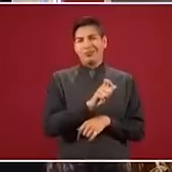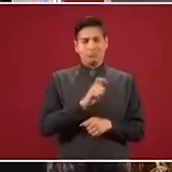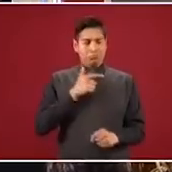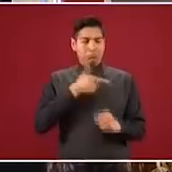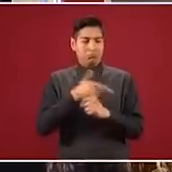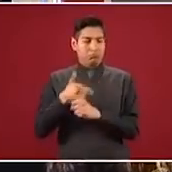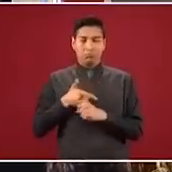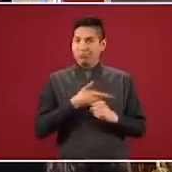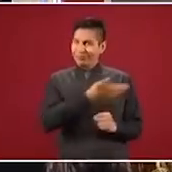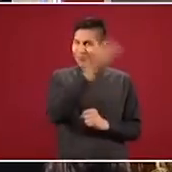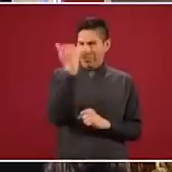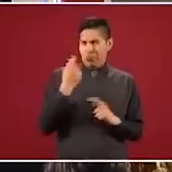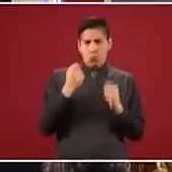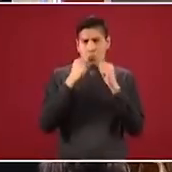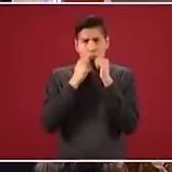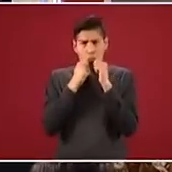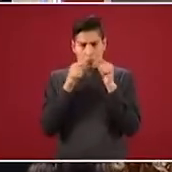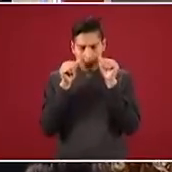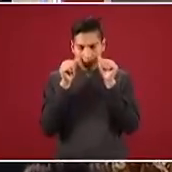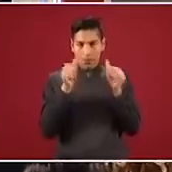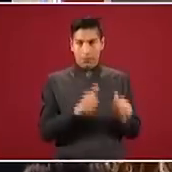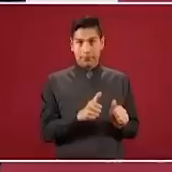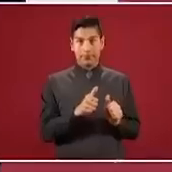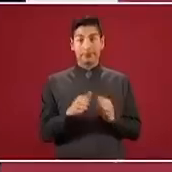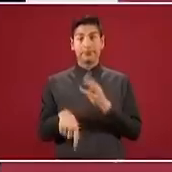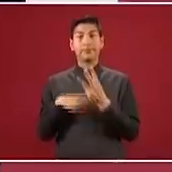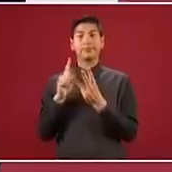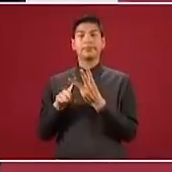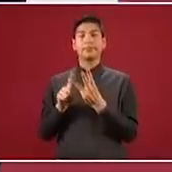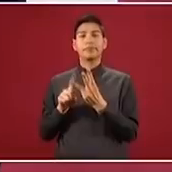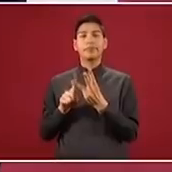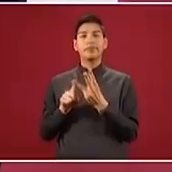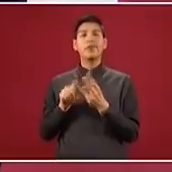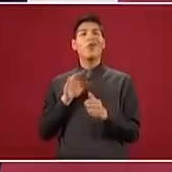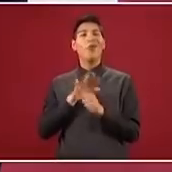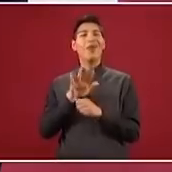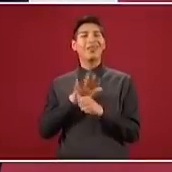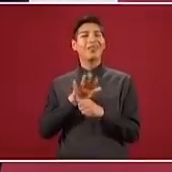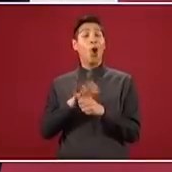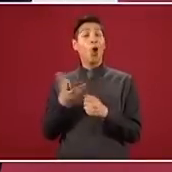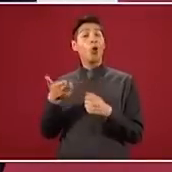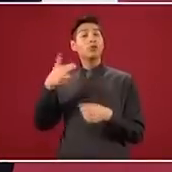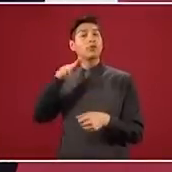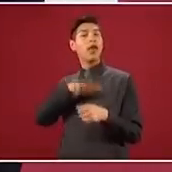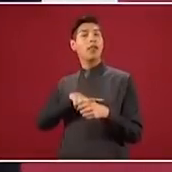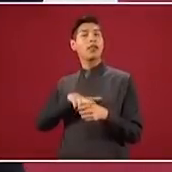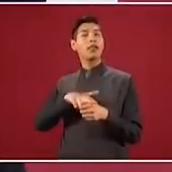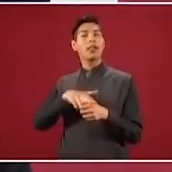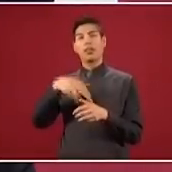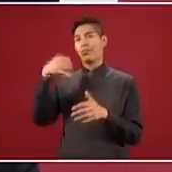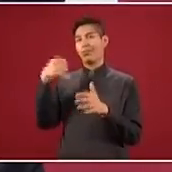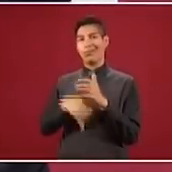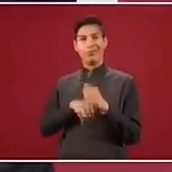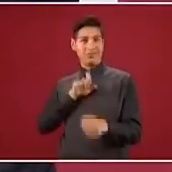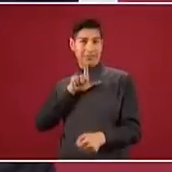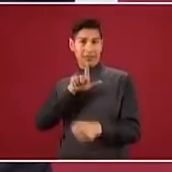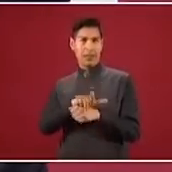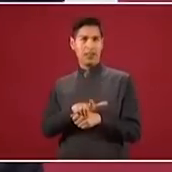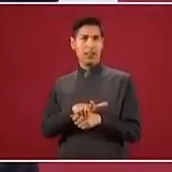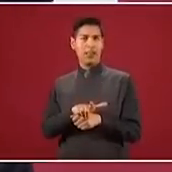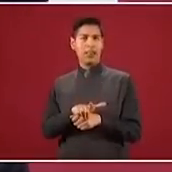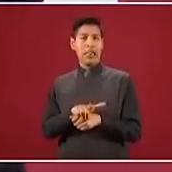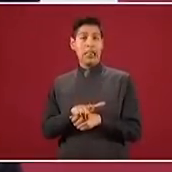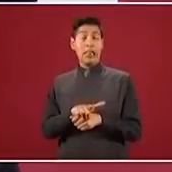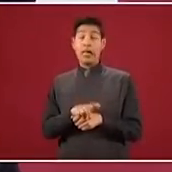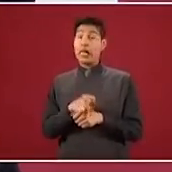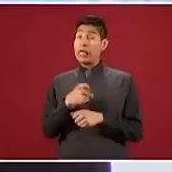tenemos los poquito más de 153 hospitales de especialidades, que para población no asegurada